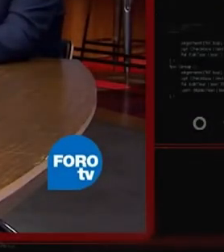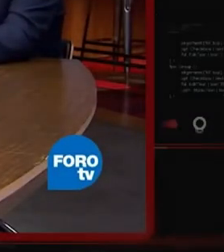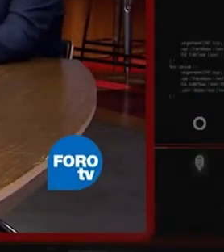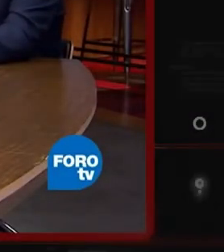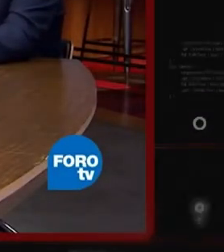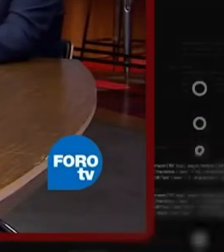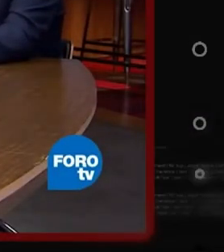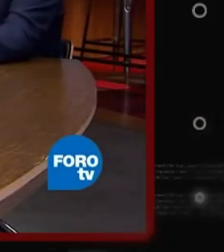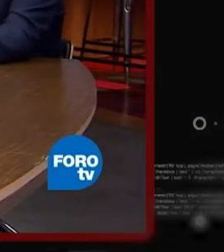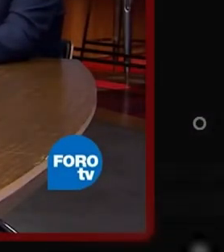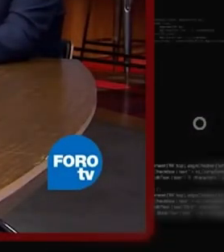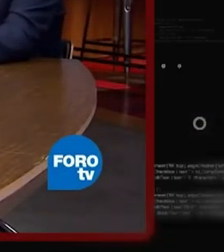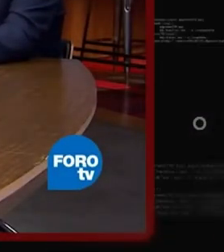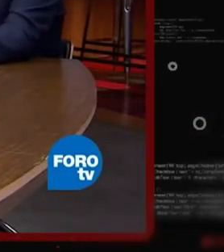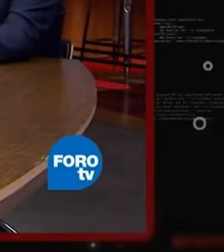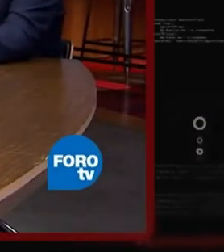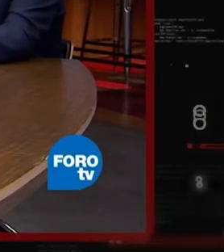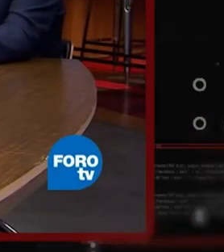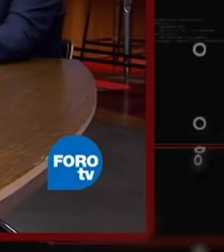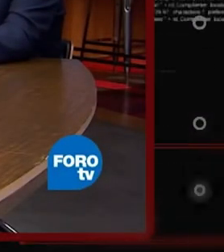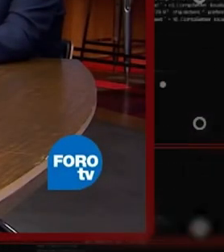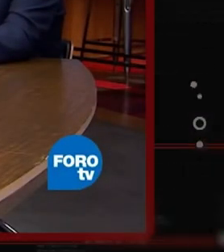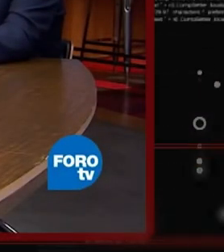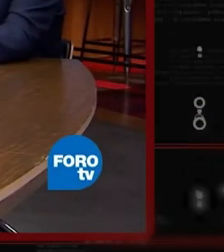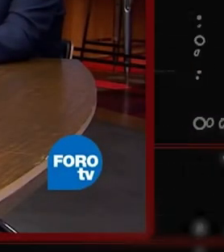gana López Obrador con un buen margen.